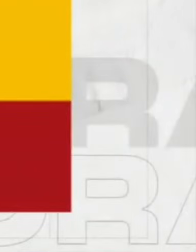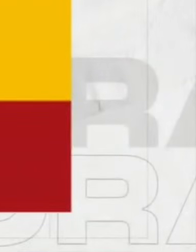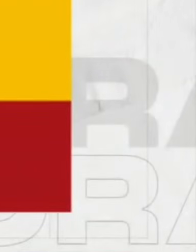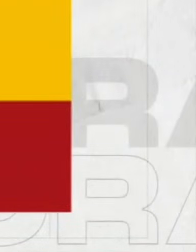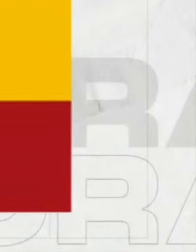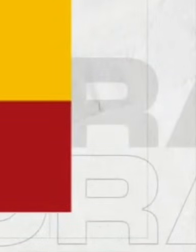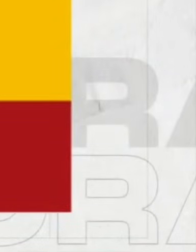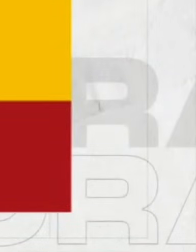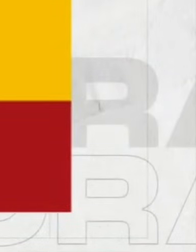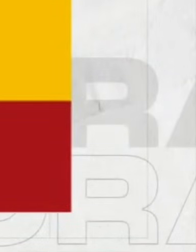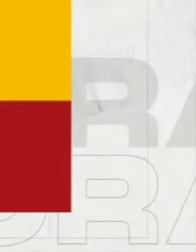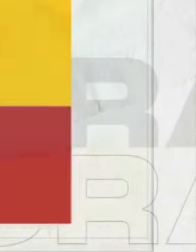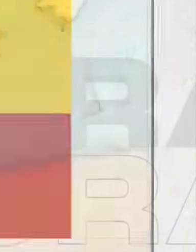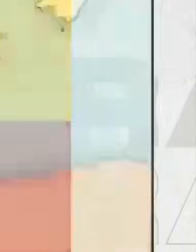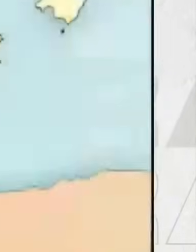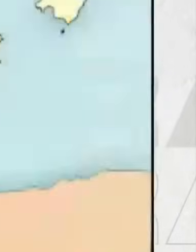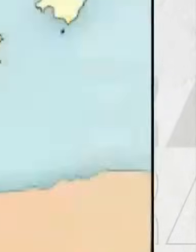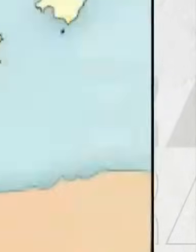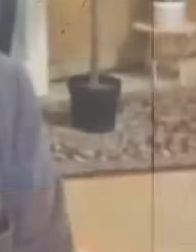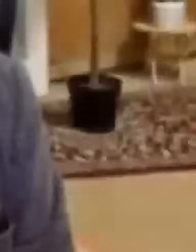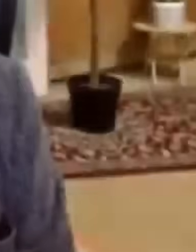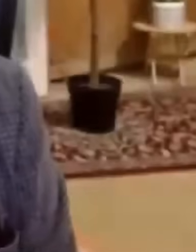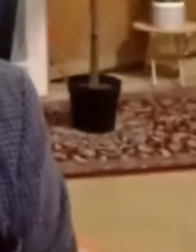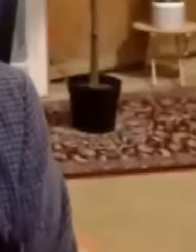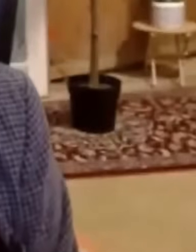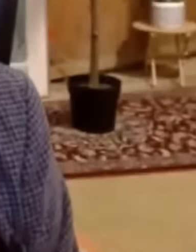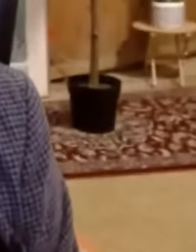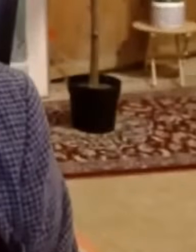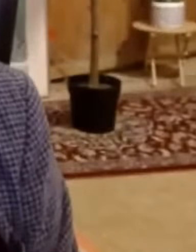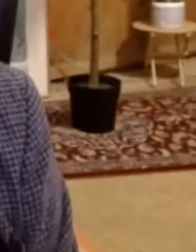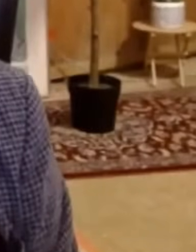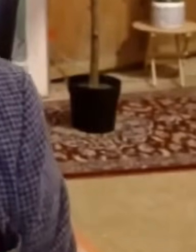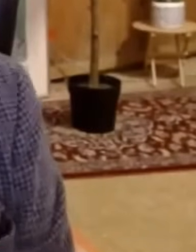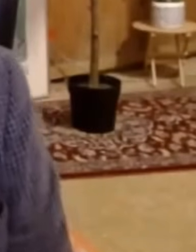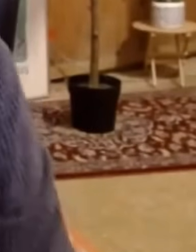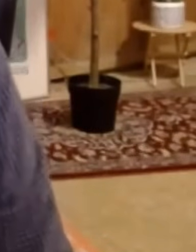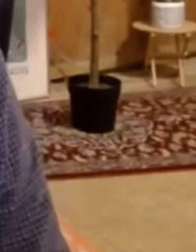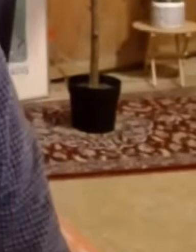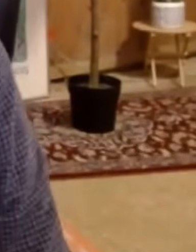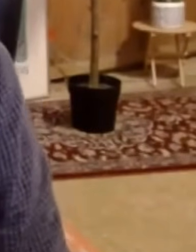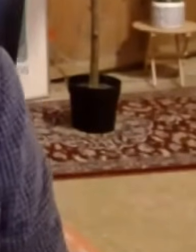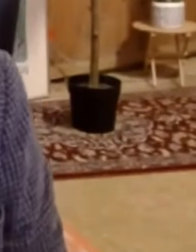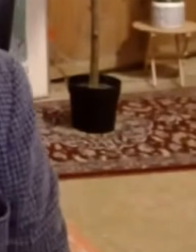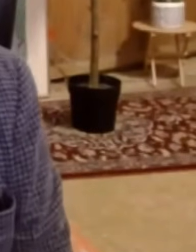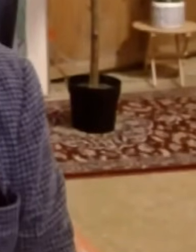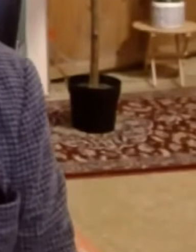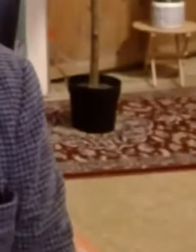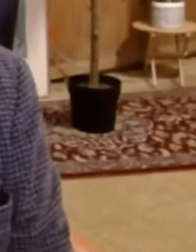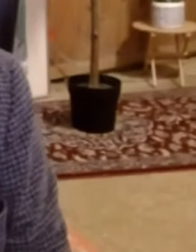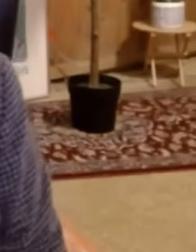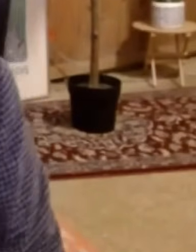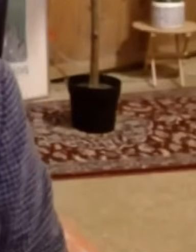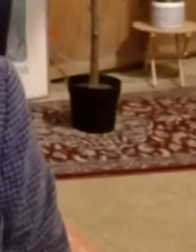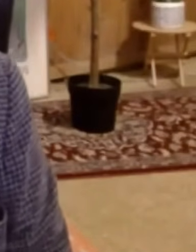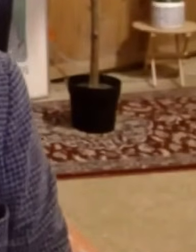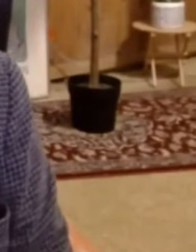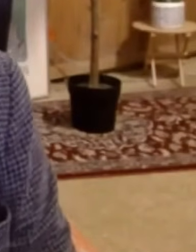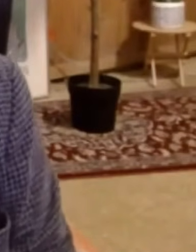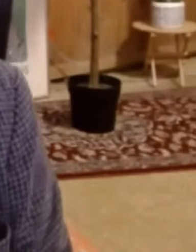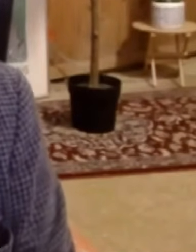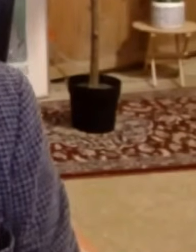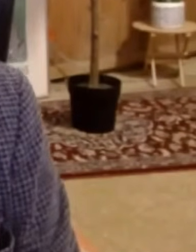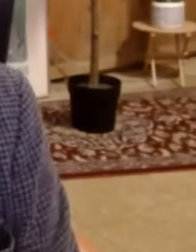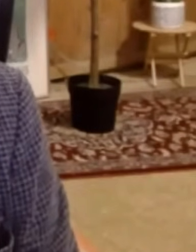Asimismo, bueno, pues se da a conocer que se trata de 263 periodistas acreditados de los 309 los que